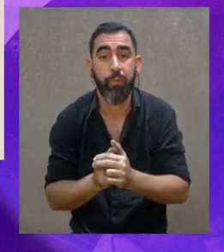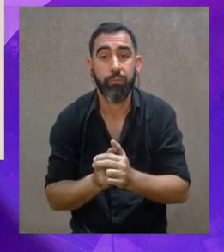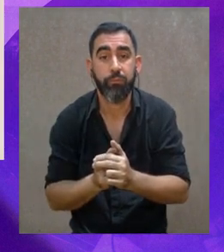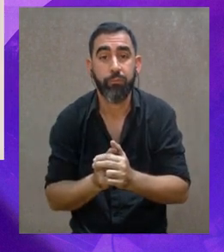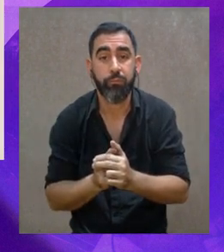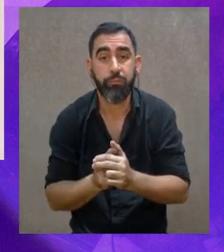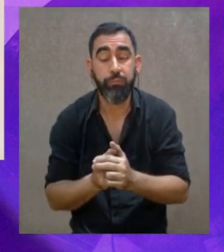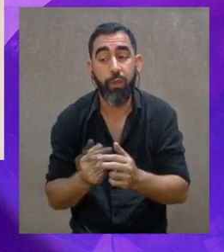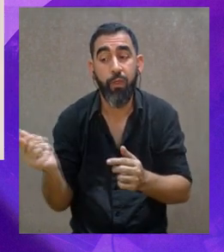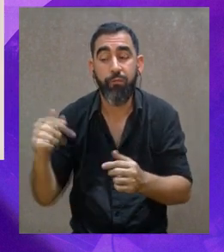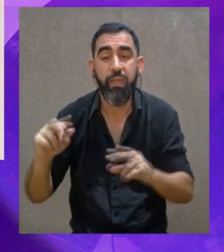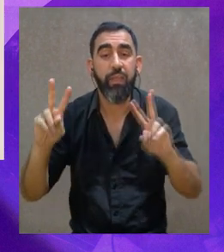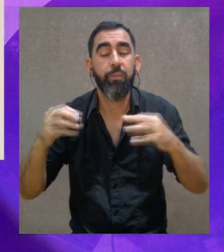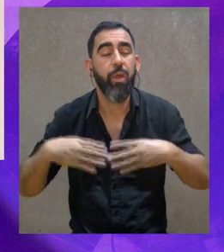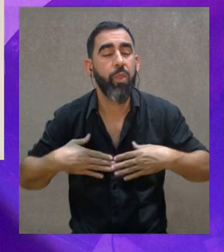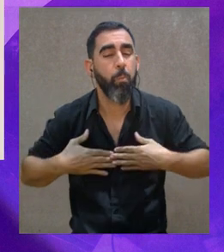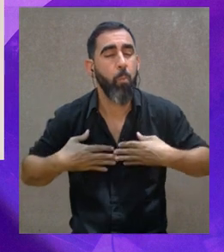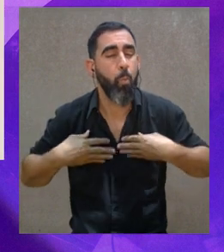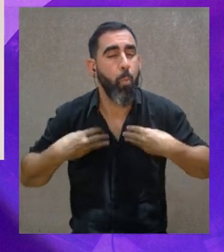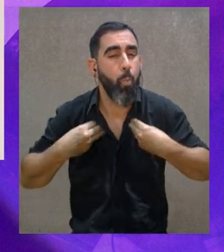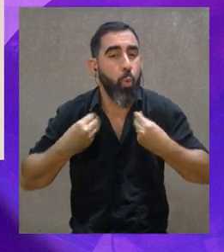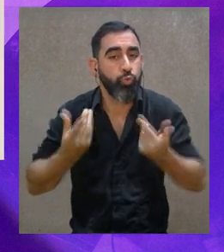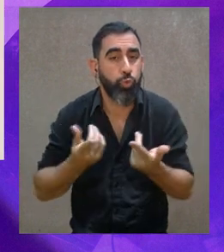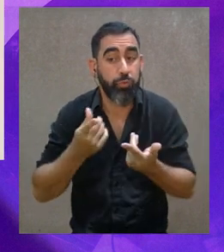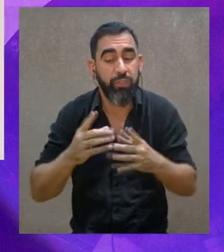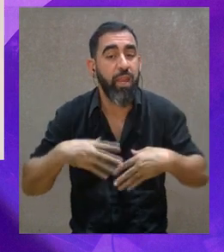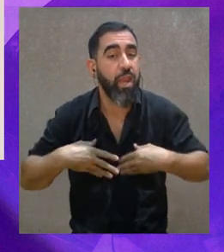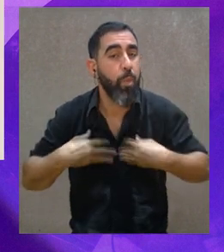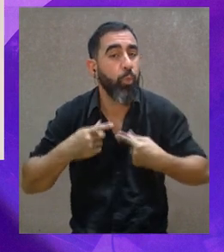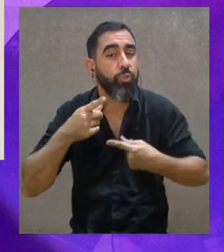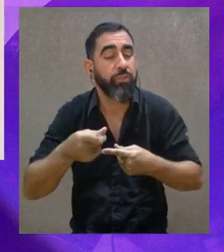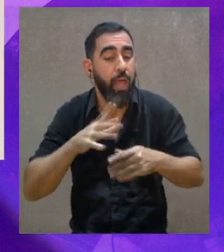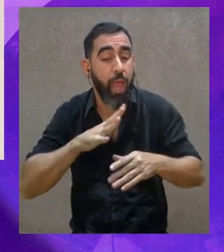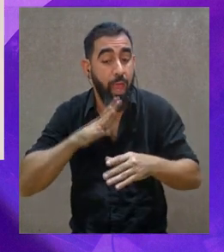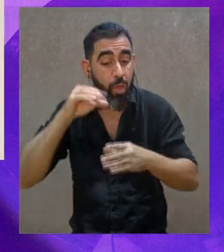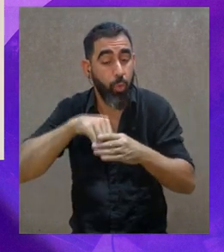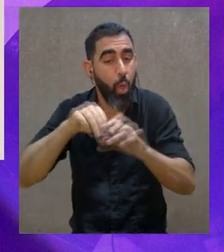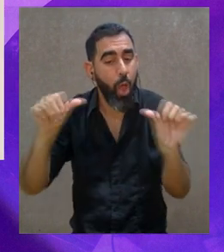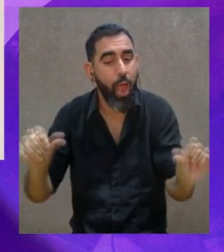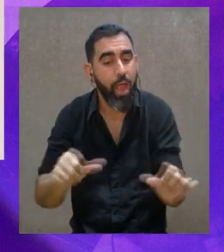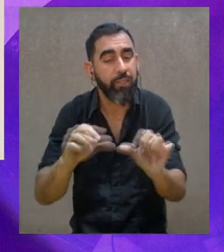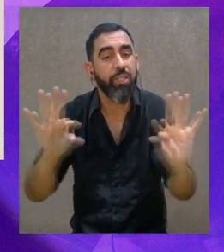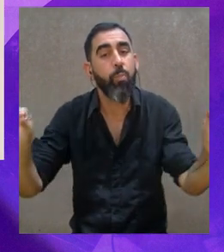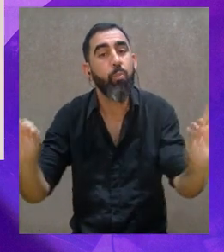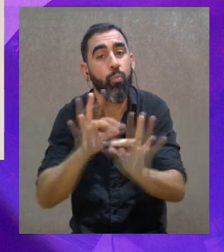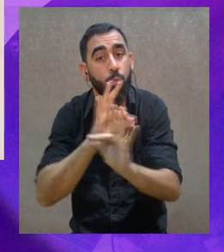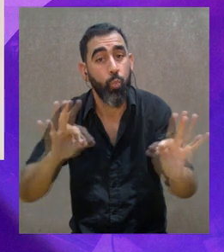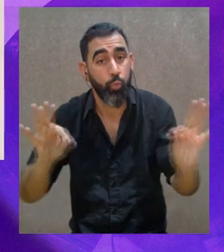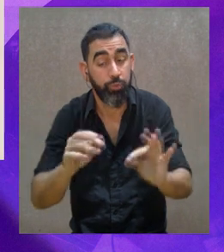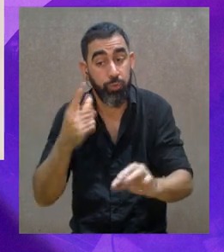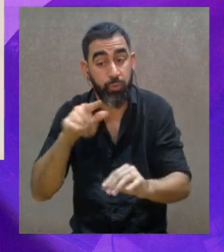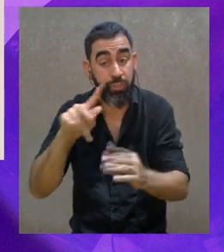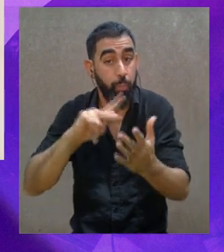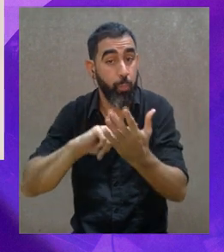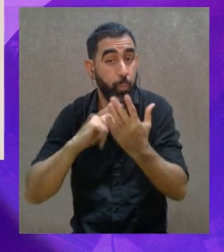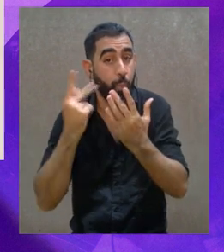decía Víctor, parten de la emoción y la emoción está en el hecho de hacer música.